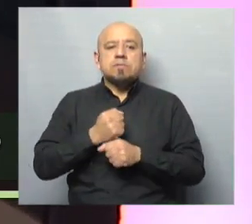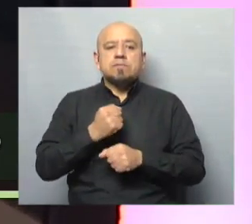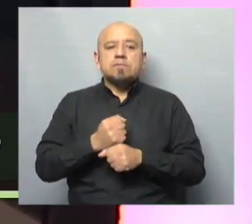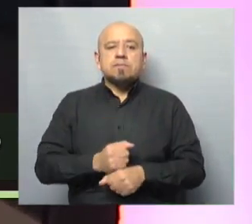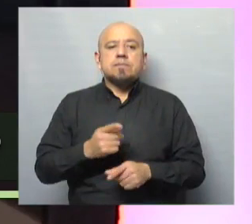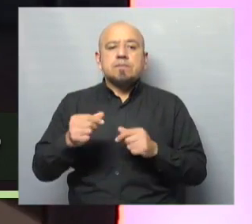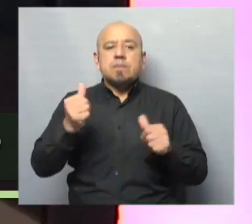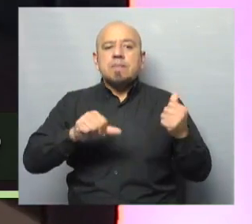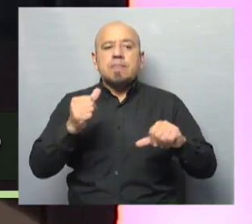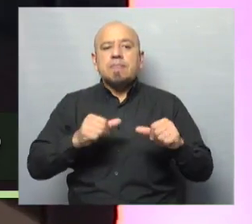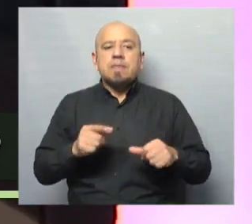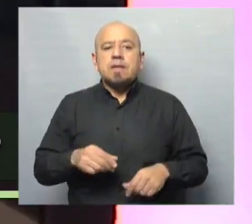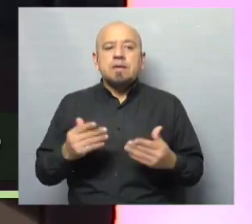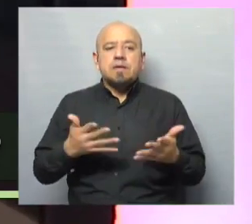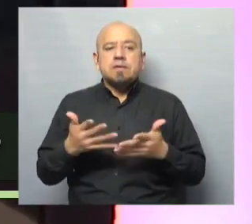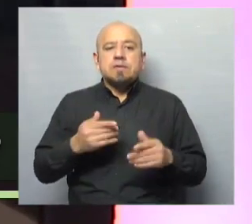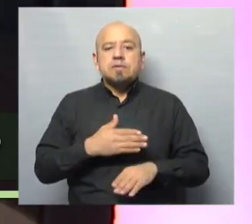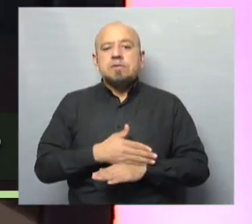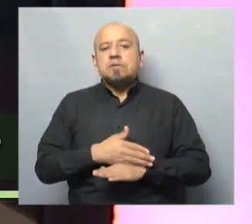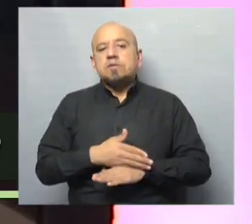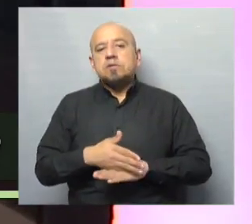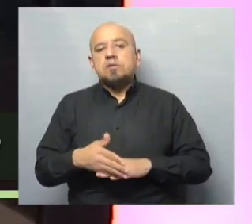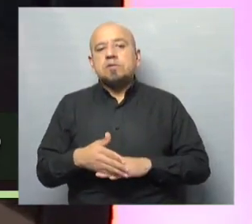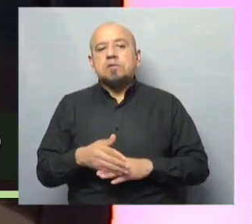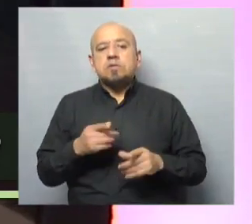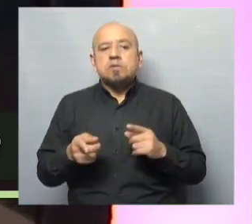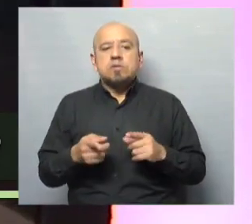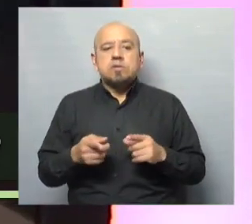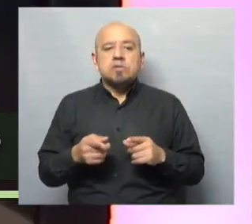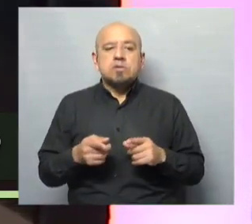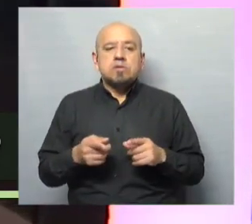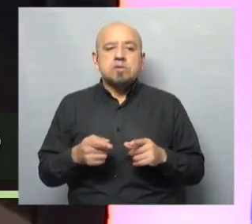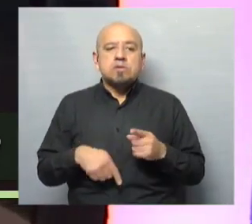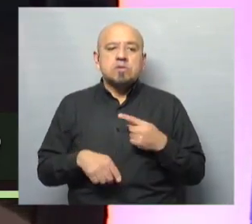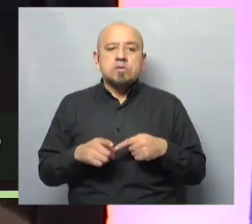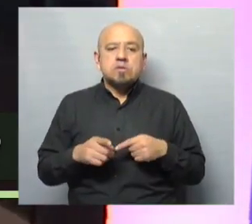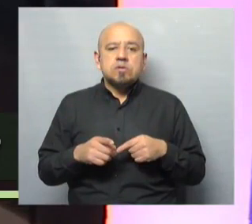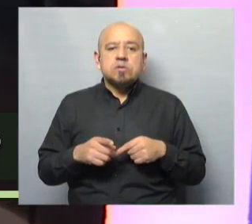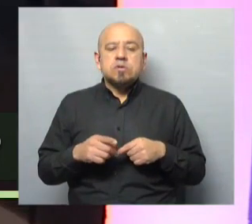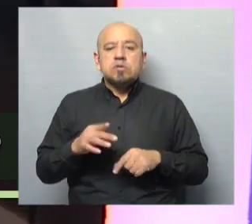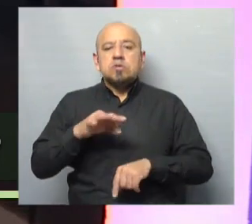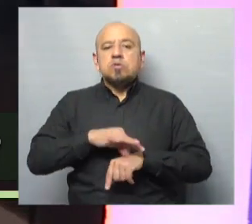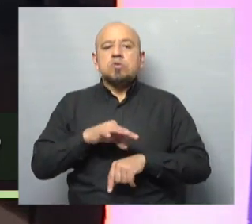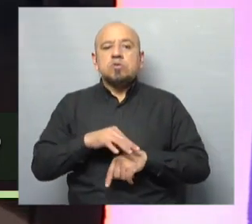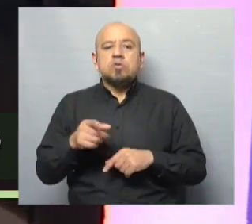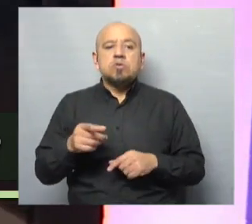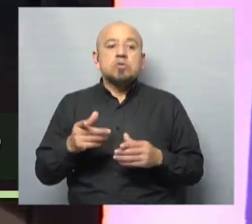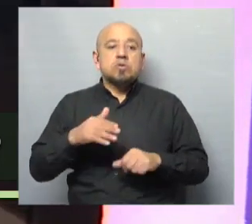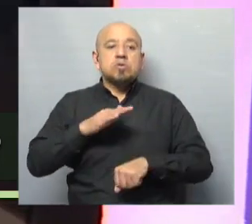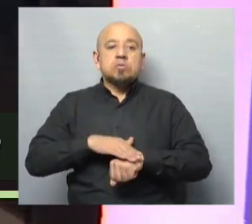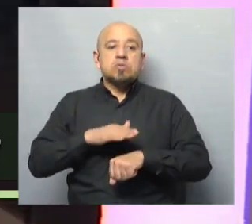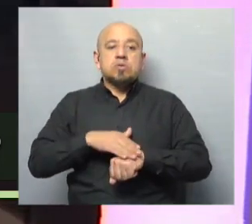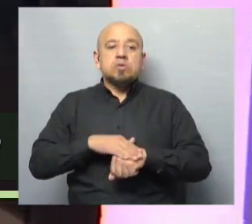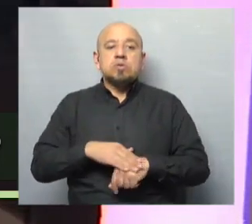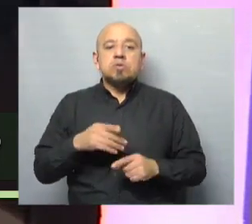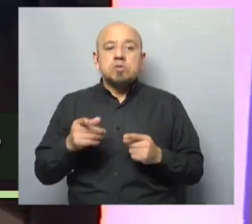laboratorios en un ratito estaremos ampliando en este caso desde aquí con la doctora ballesta que es una de las encargadas de modelar